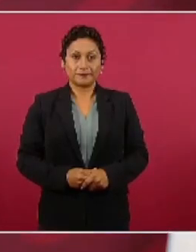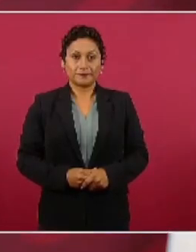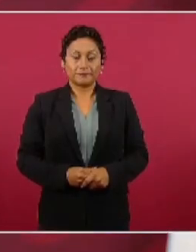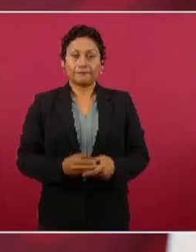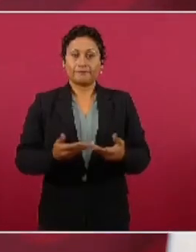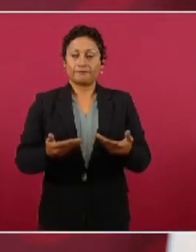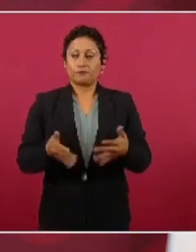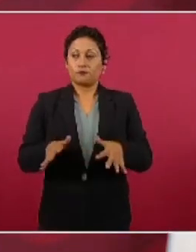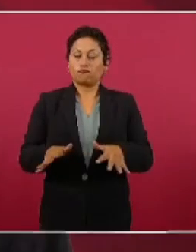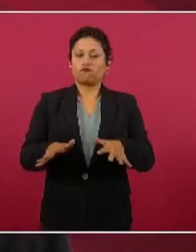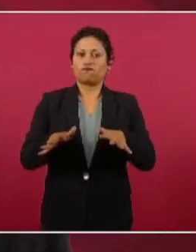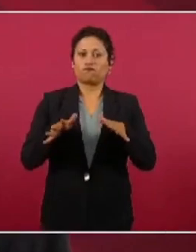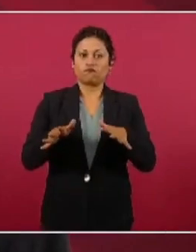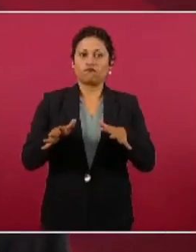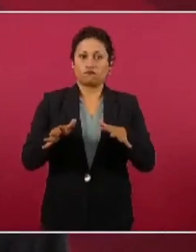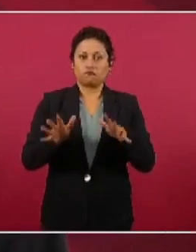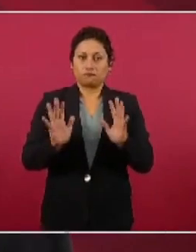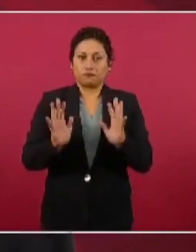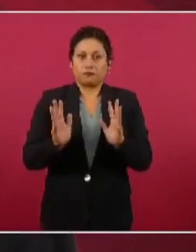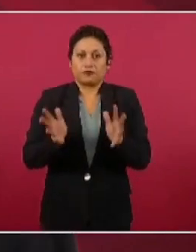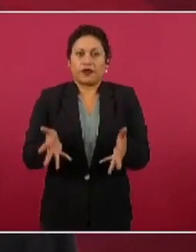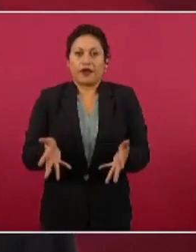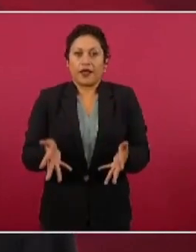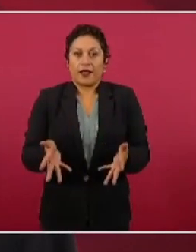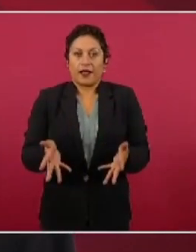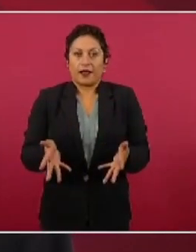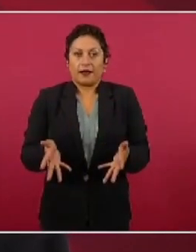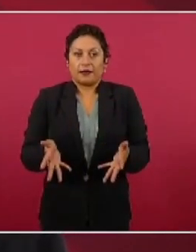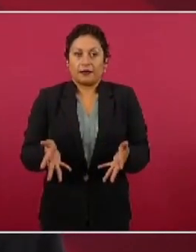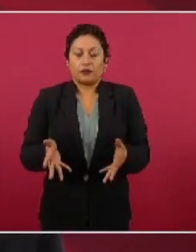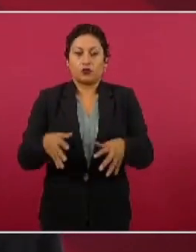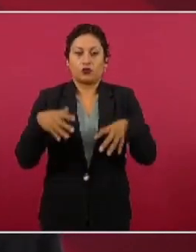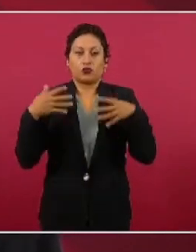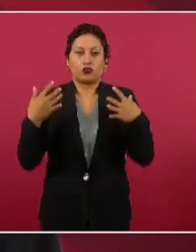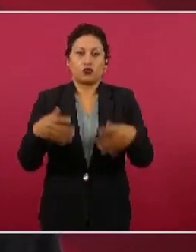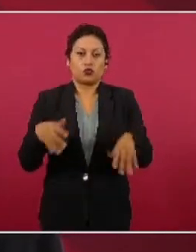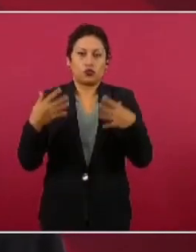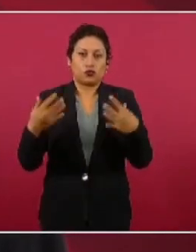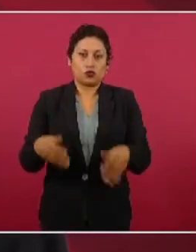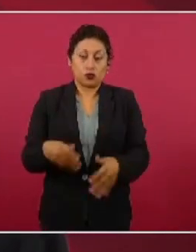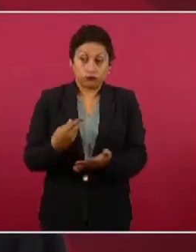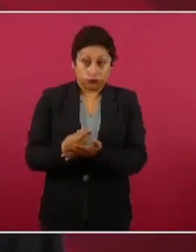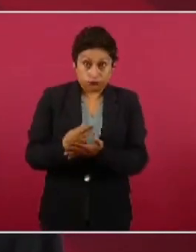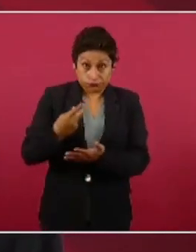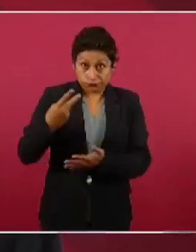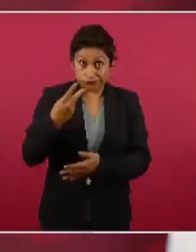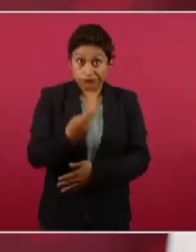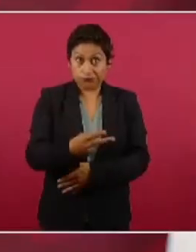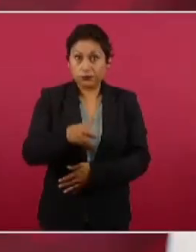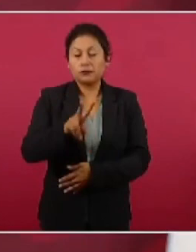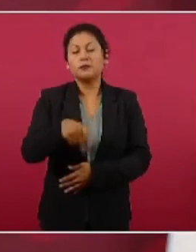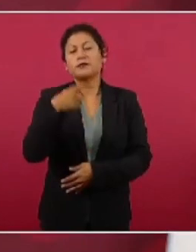ahora sí. Y premio en Estados Unidos,